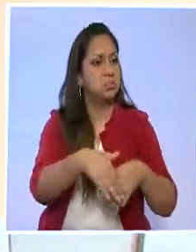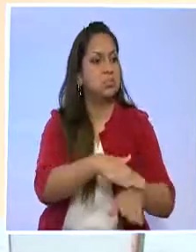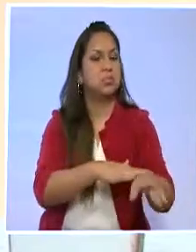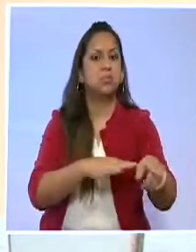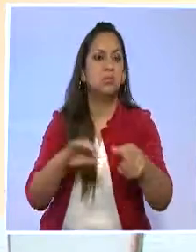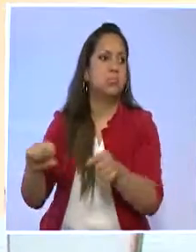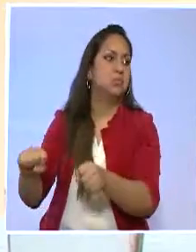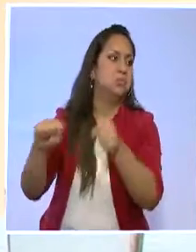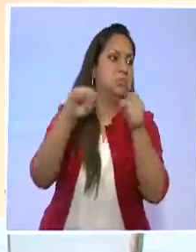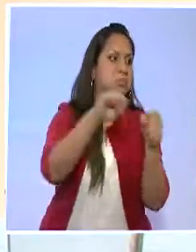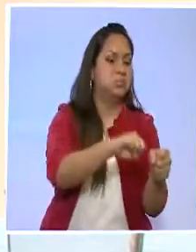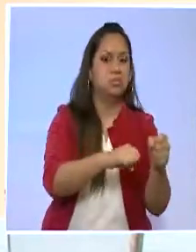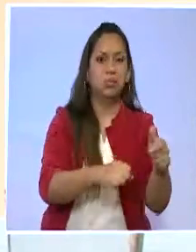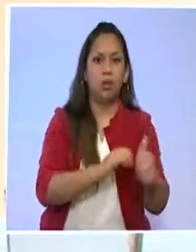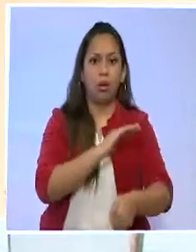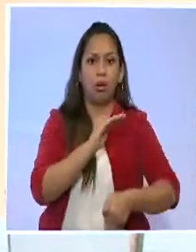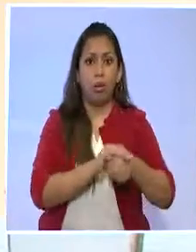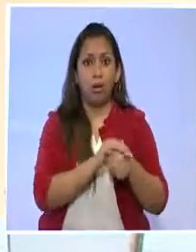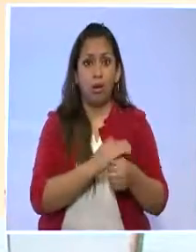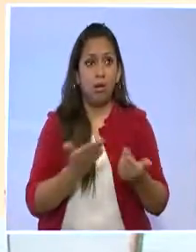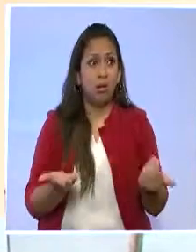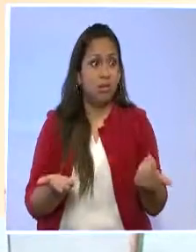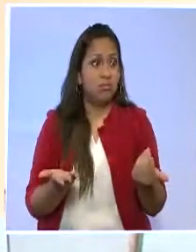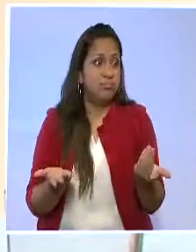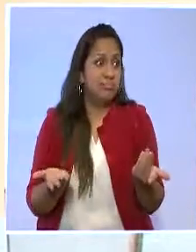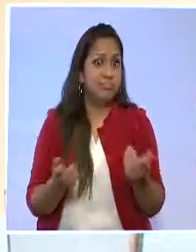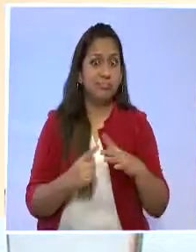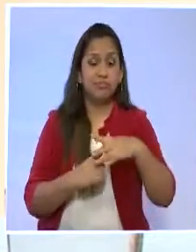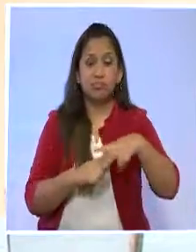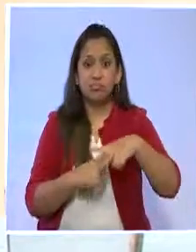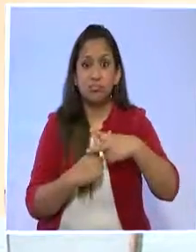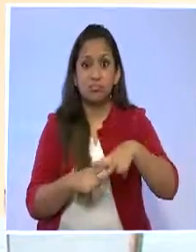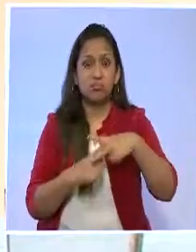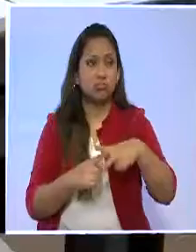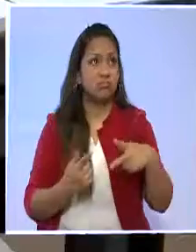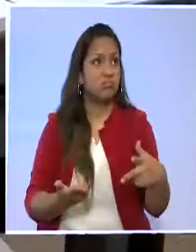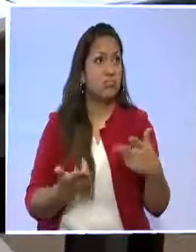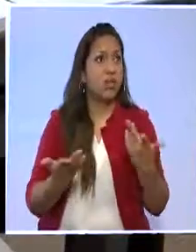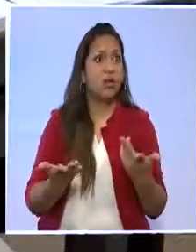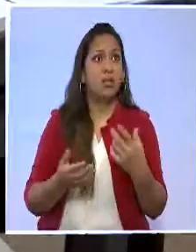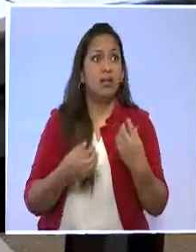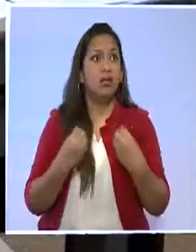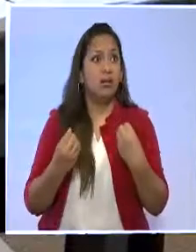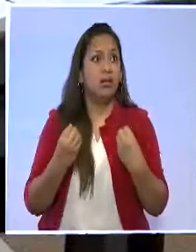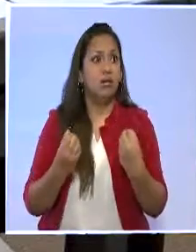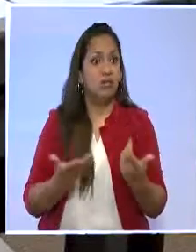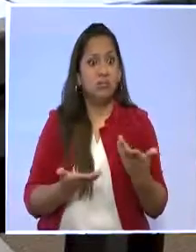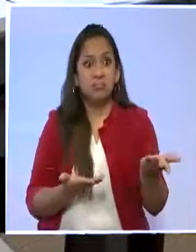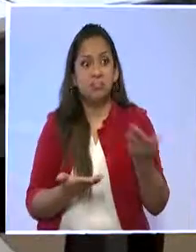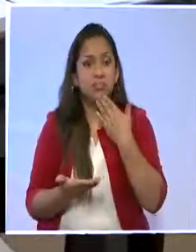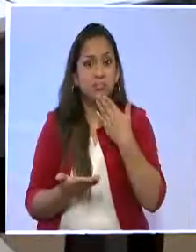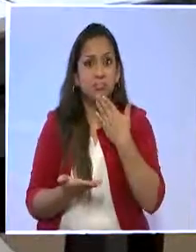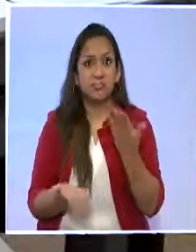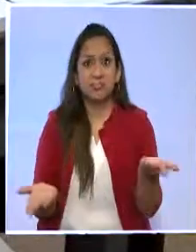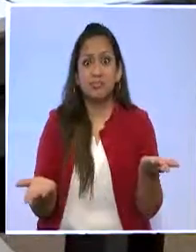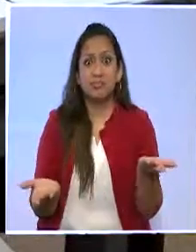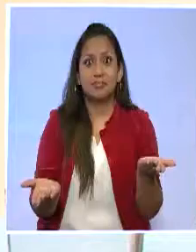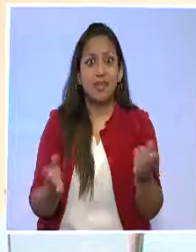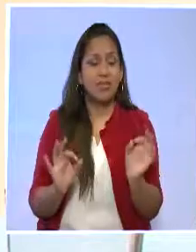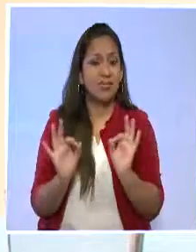región latinoamericana ni repuestos ni mantenimiento ni ccoo ni la transferencia de la ocupación de estos motos tractores entonces